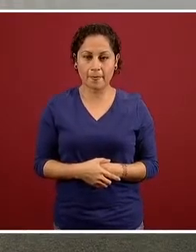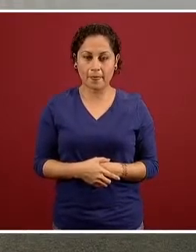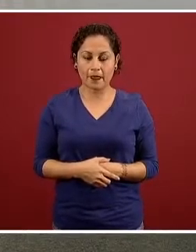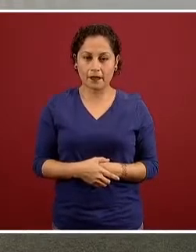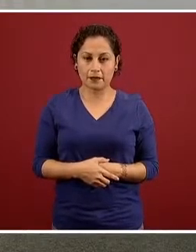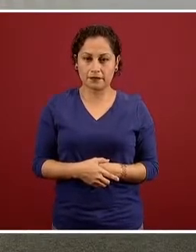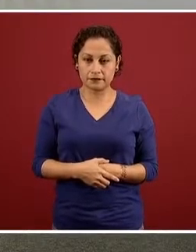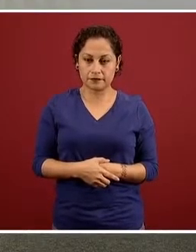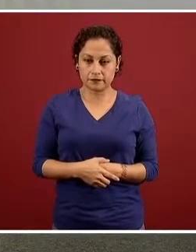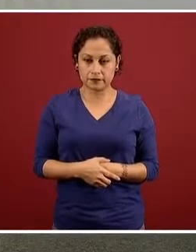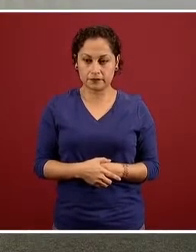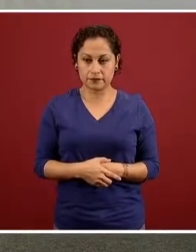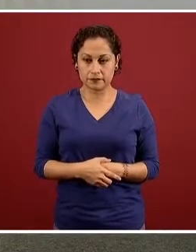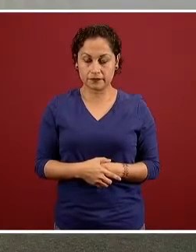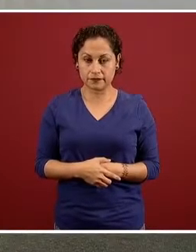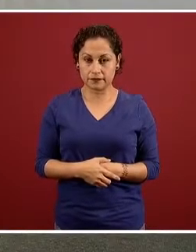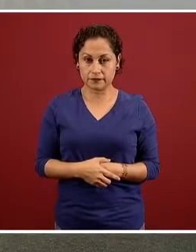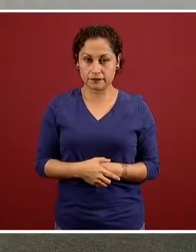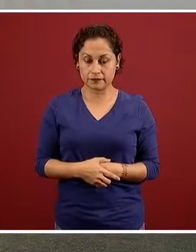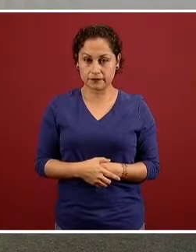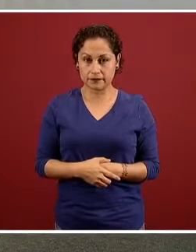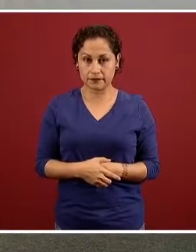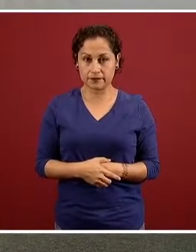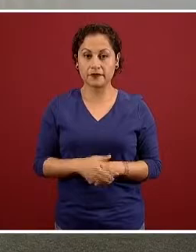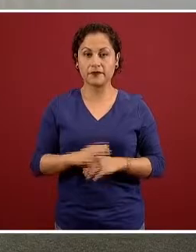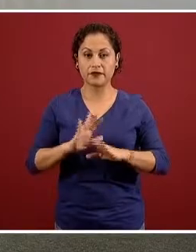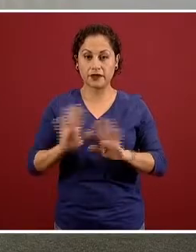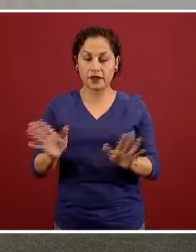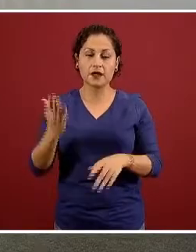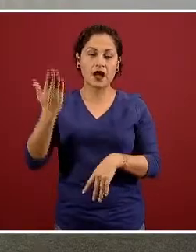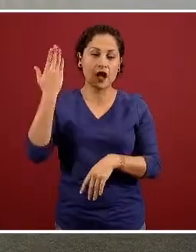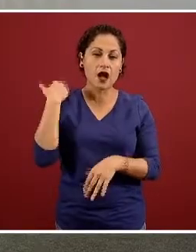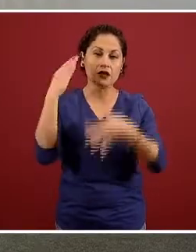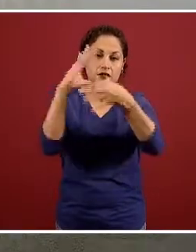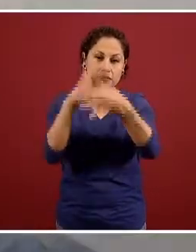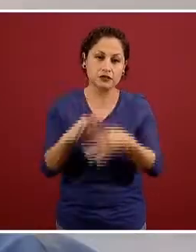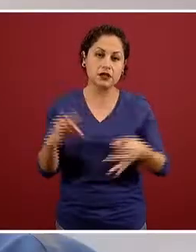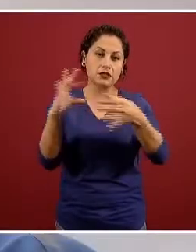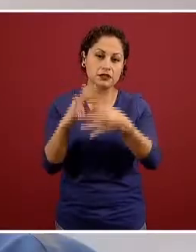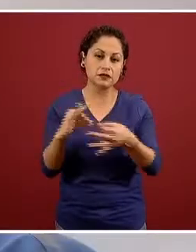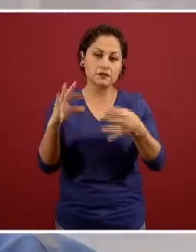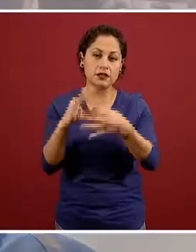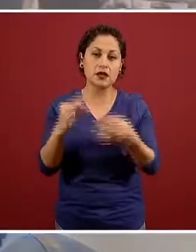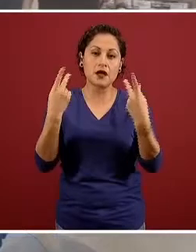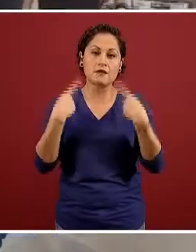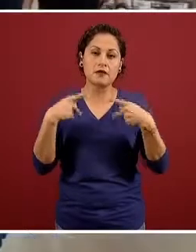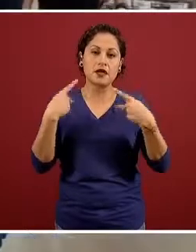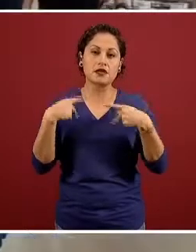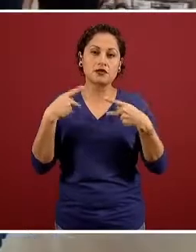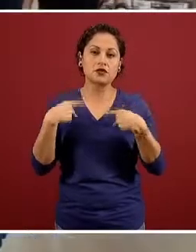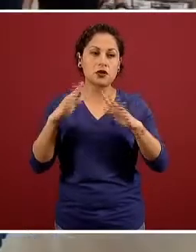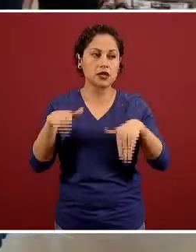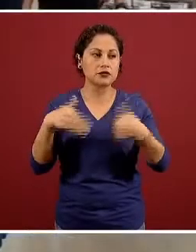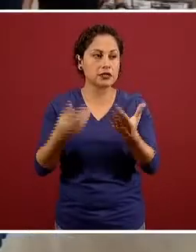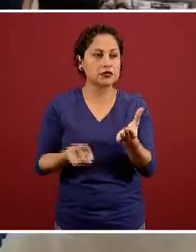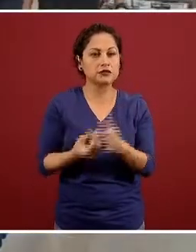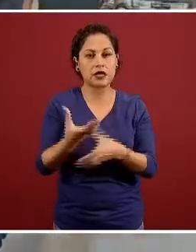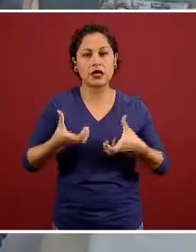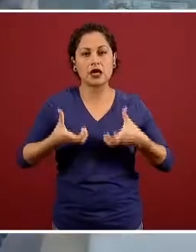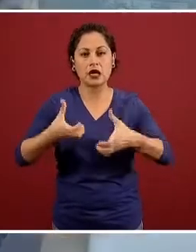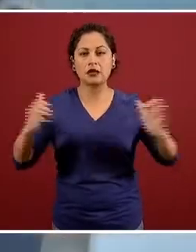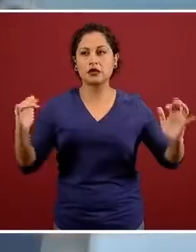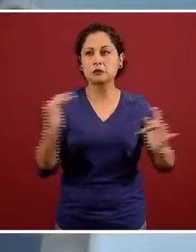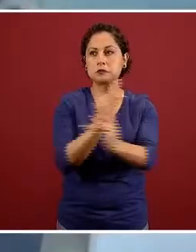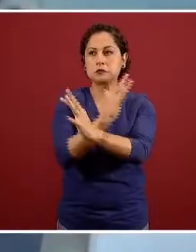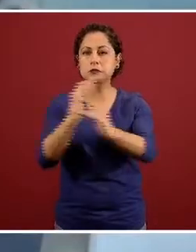hablado mucho de cómo ha disminuido la movilidad comunitaria, de cómo se disminuyó